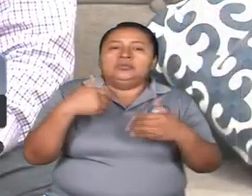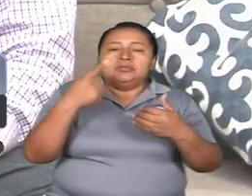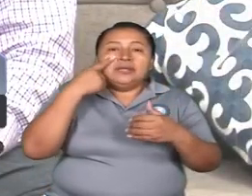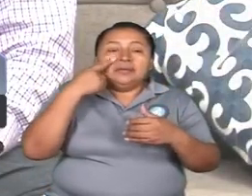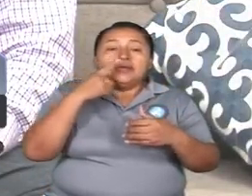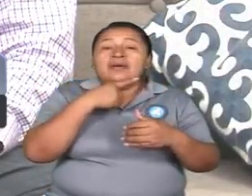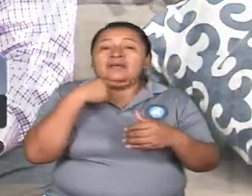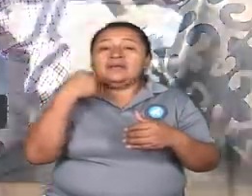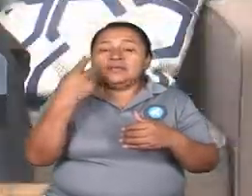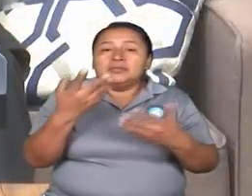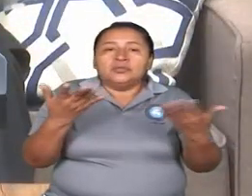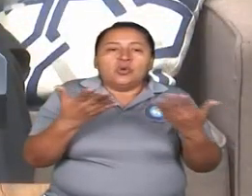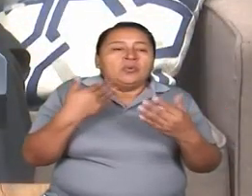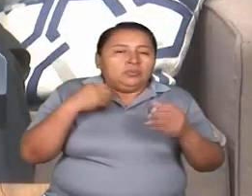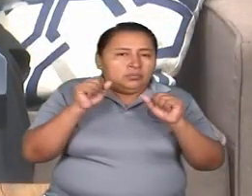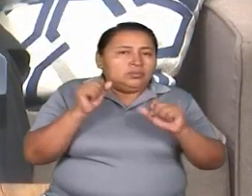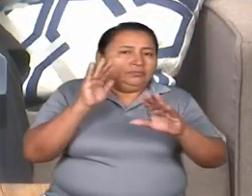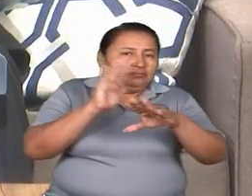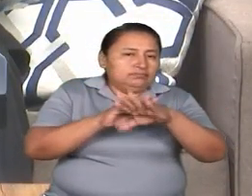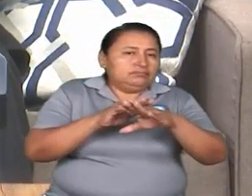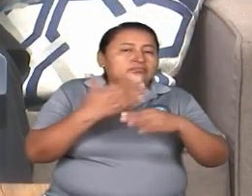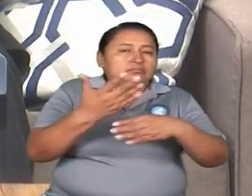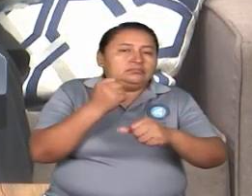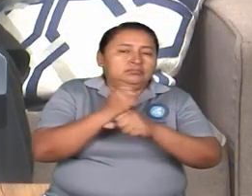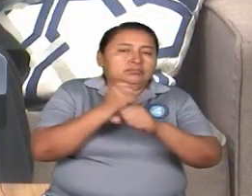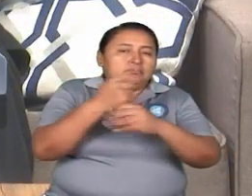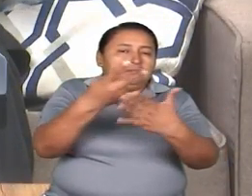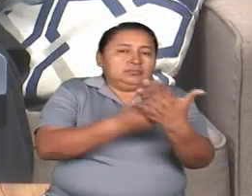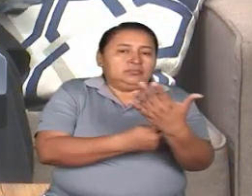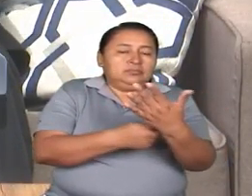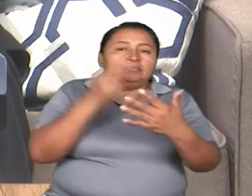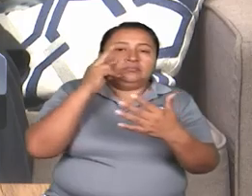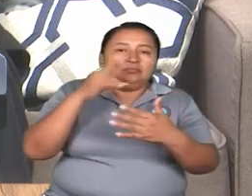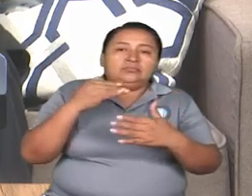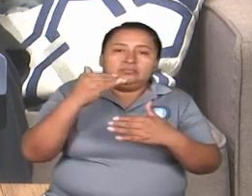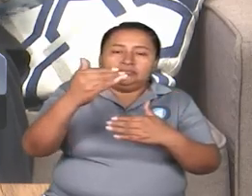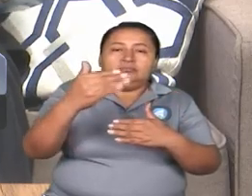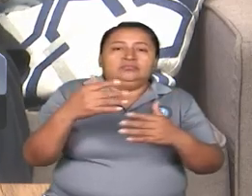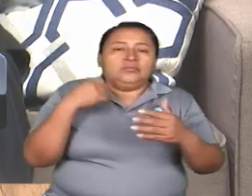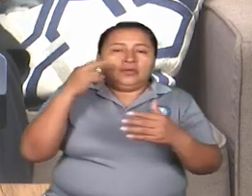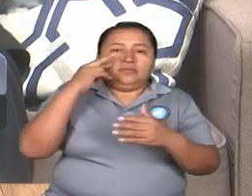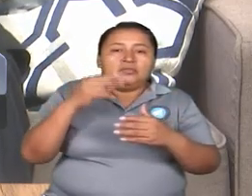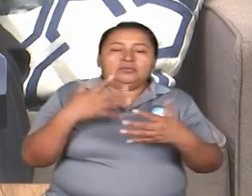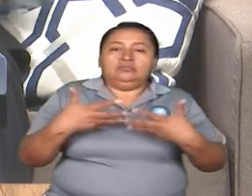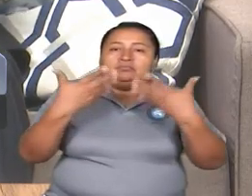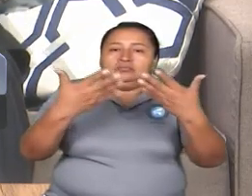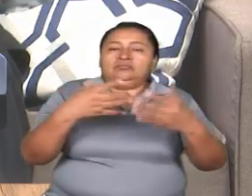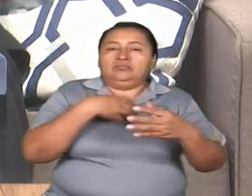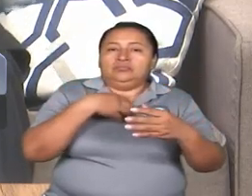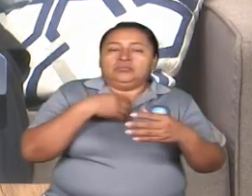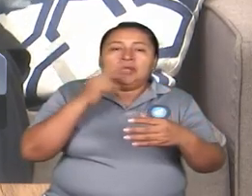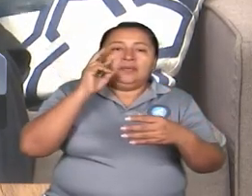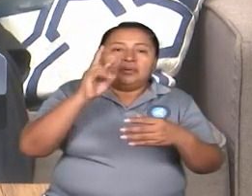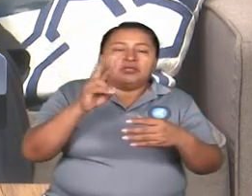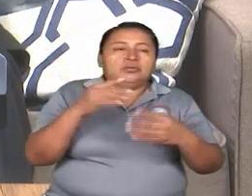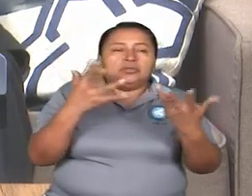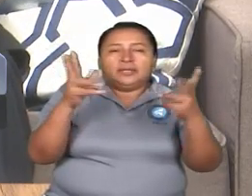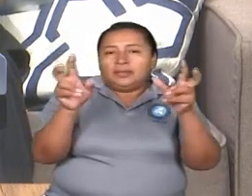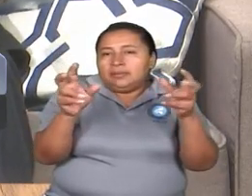realidades tangibles y de proyectos en visión de crecimiento, en visión de posicionamiento, en visión de